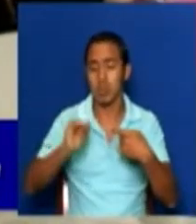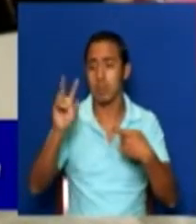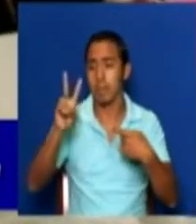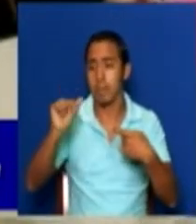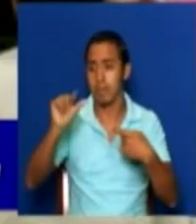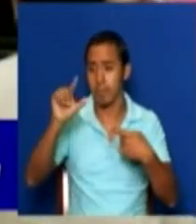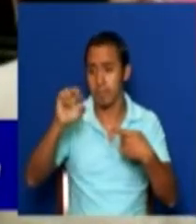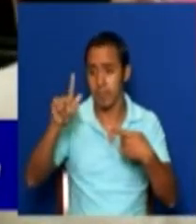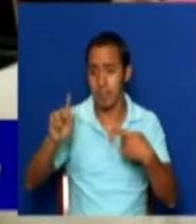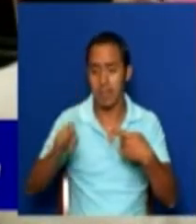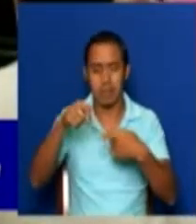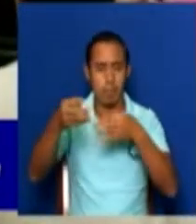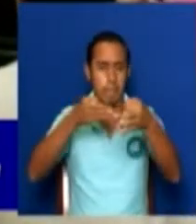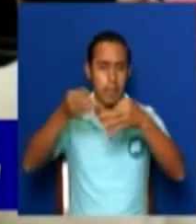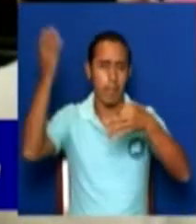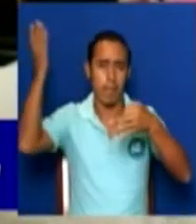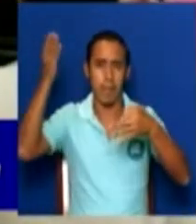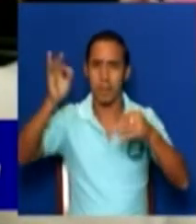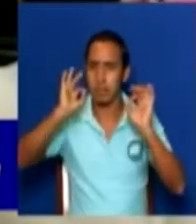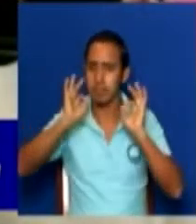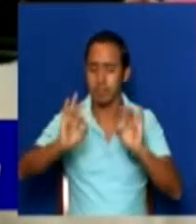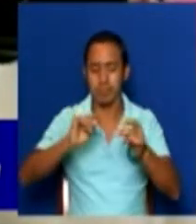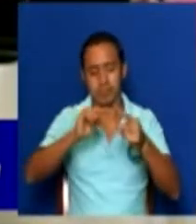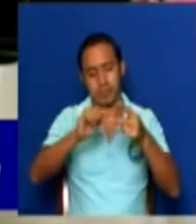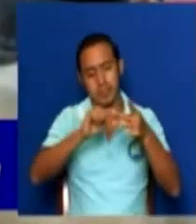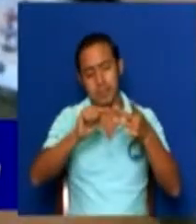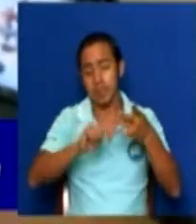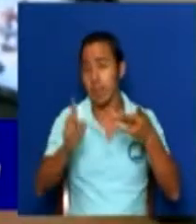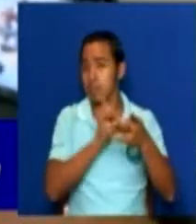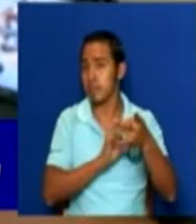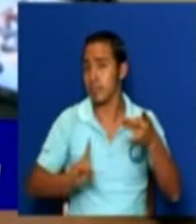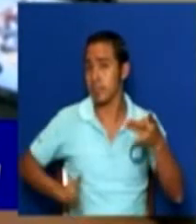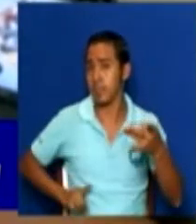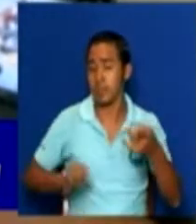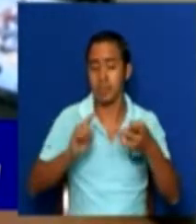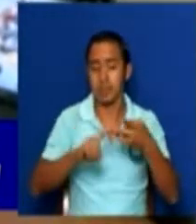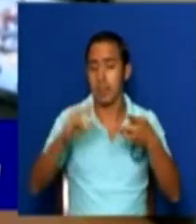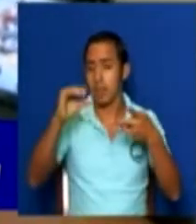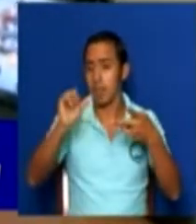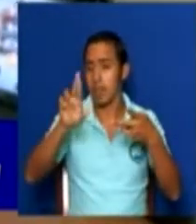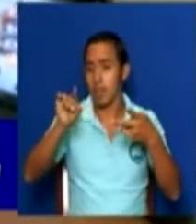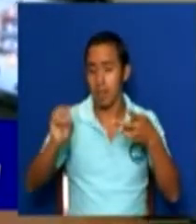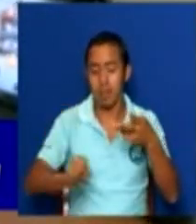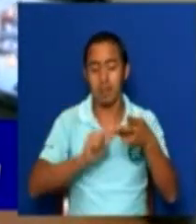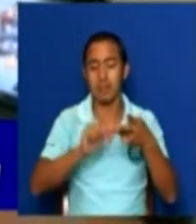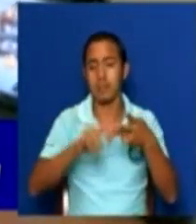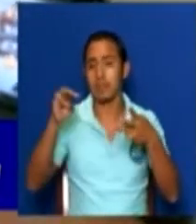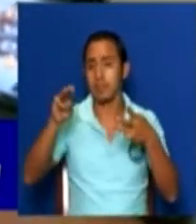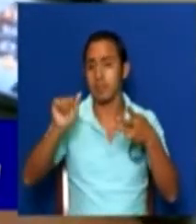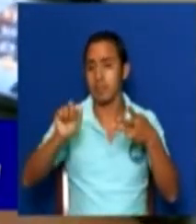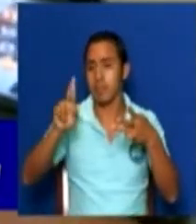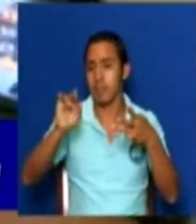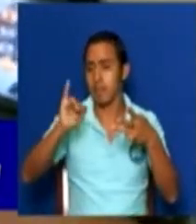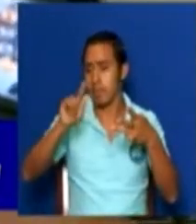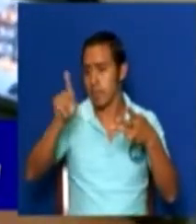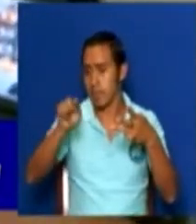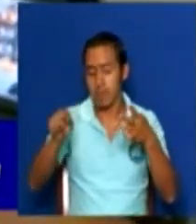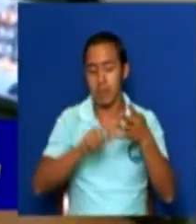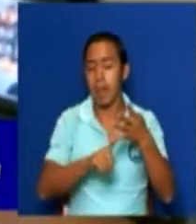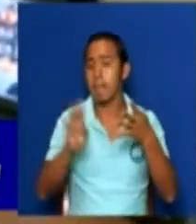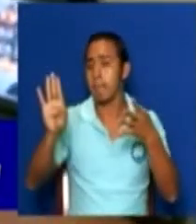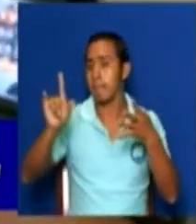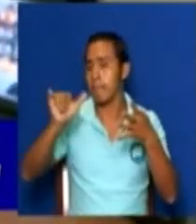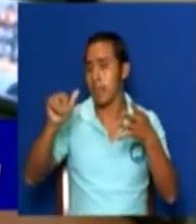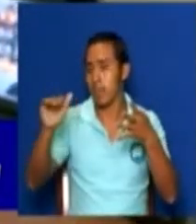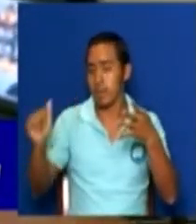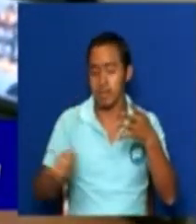una exponencia magistral, igual que mis colegas diputados Carlos Emilio, Marixa, y la presencia también de Blanca Rosa,